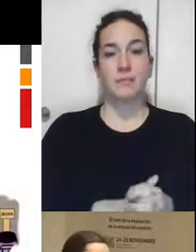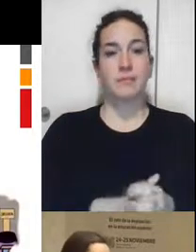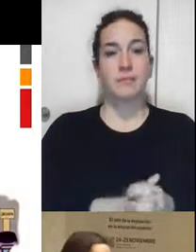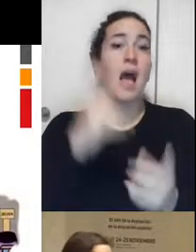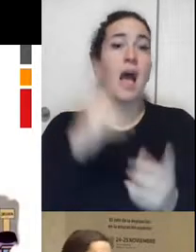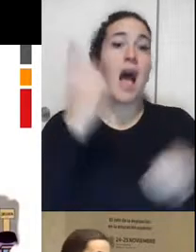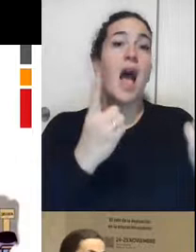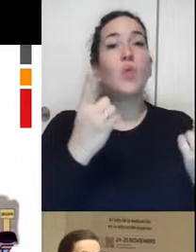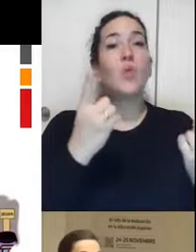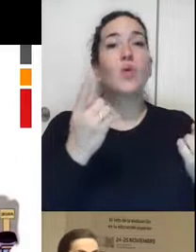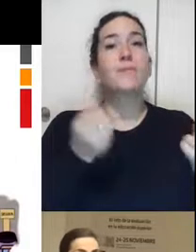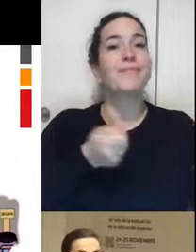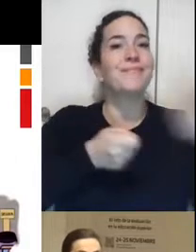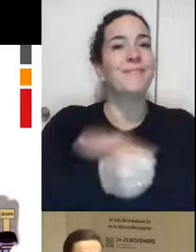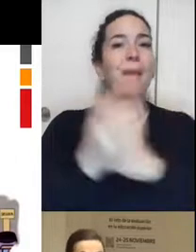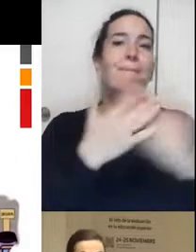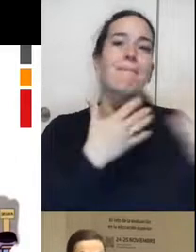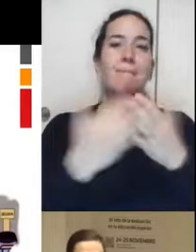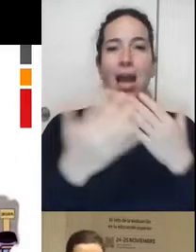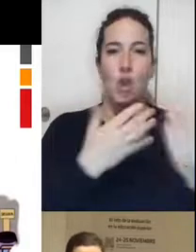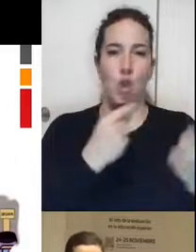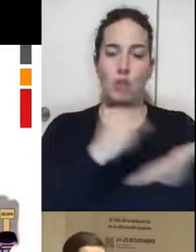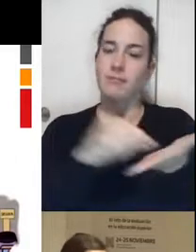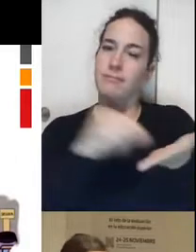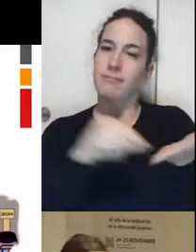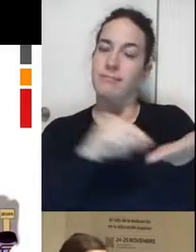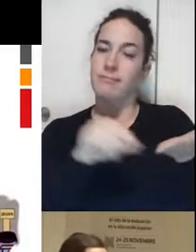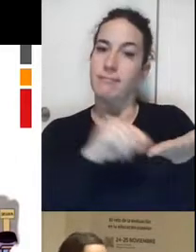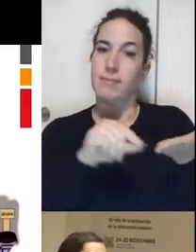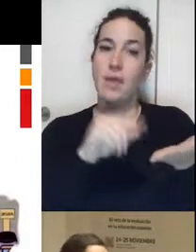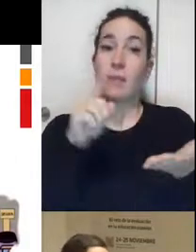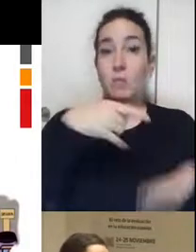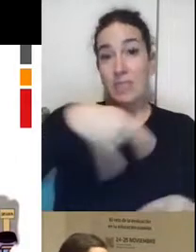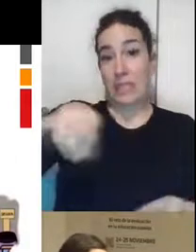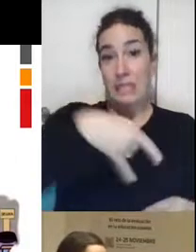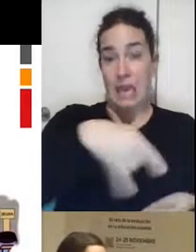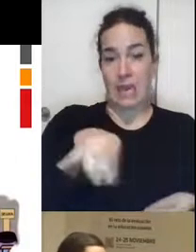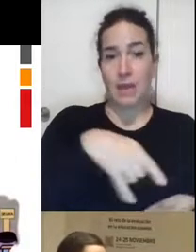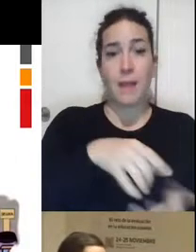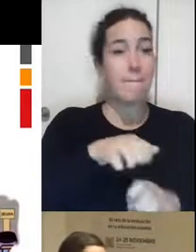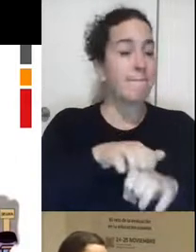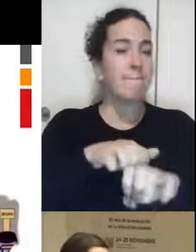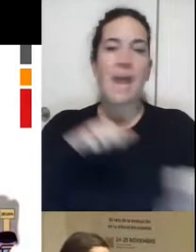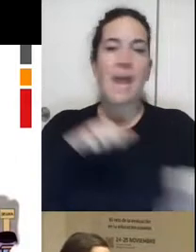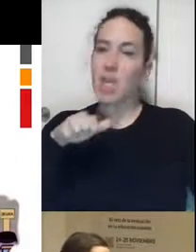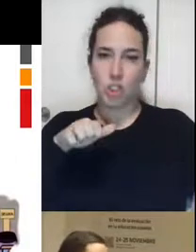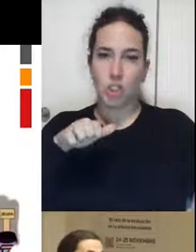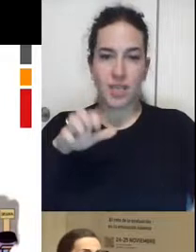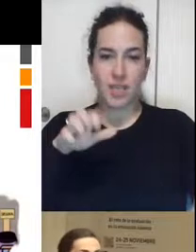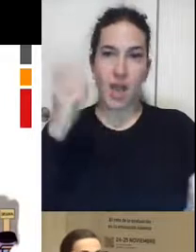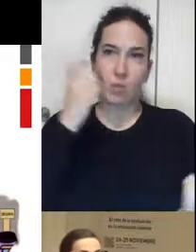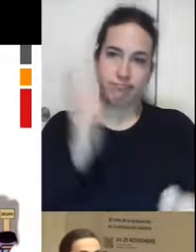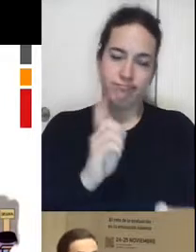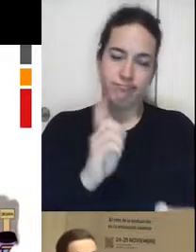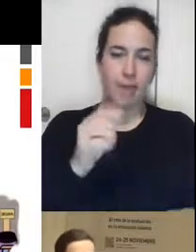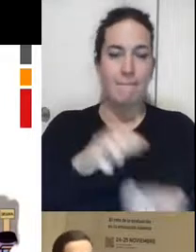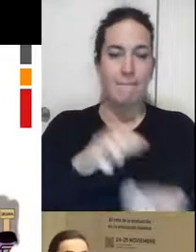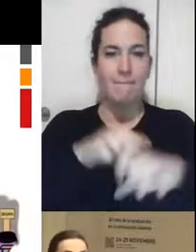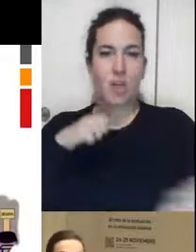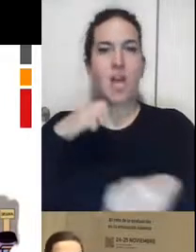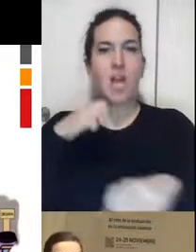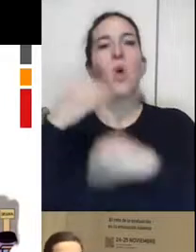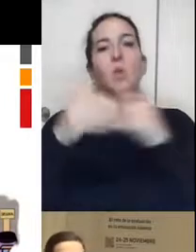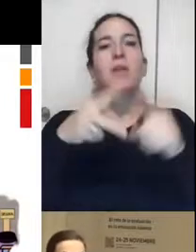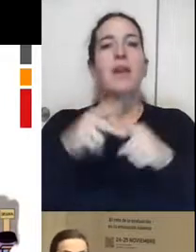por la entrega de cuentos escritos y dibujados a mano, que después escanearon, pero la mayoría de nuestros alumnos emplearon